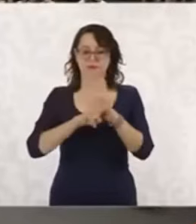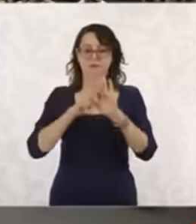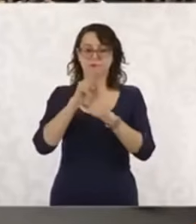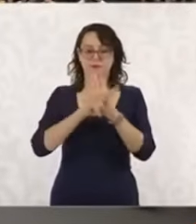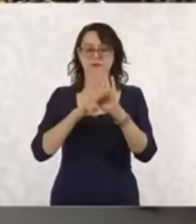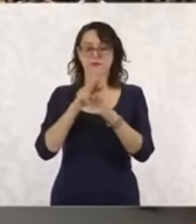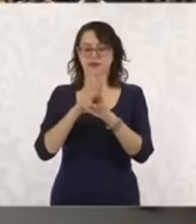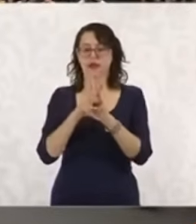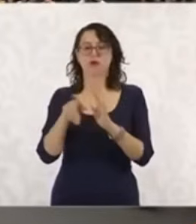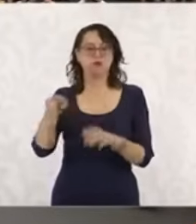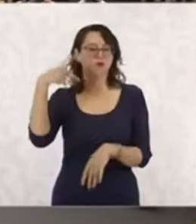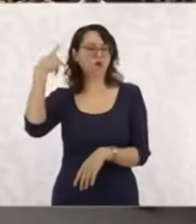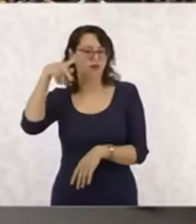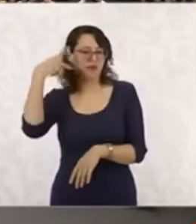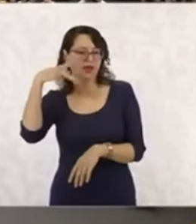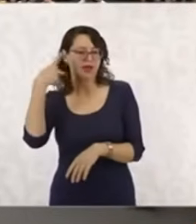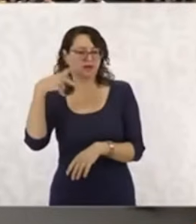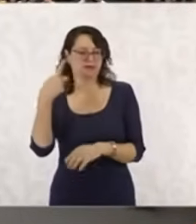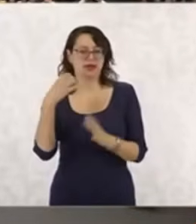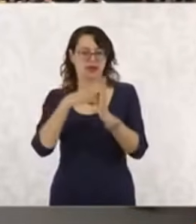que sucedieron en Puebla.